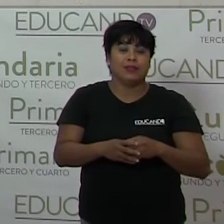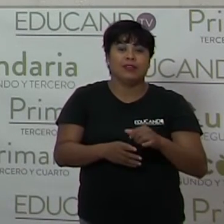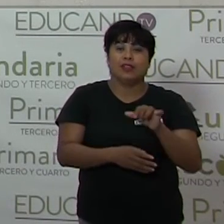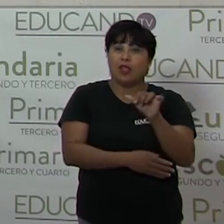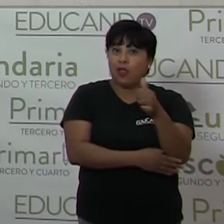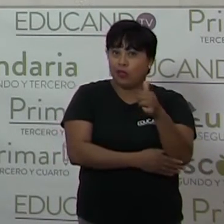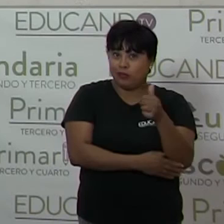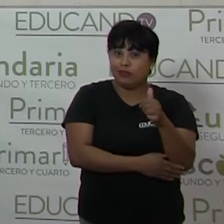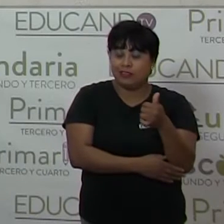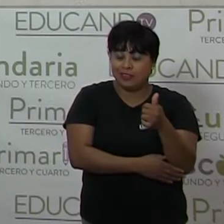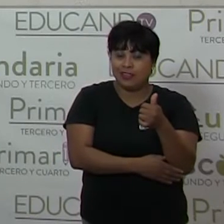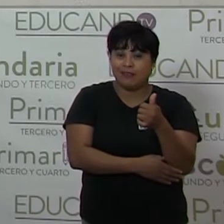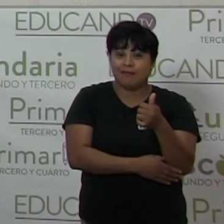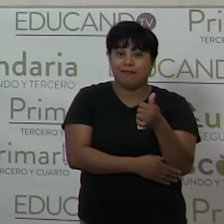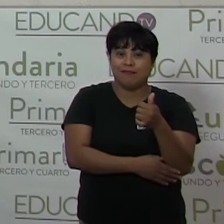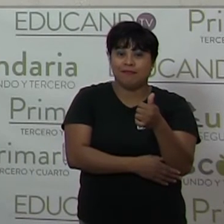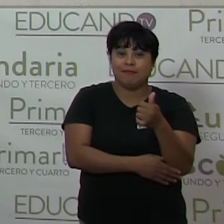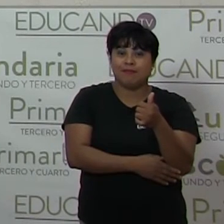11